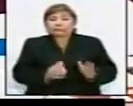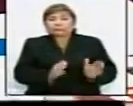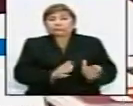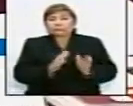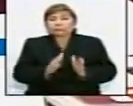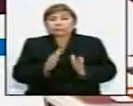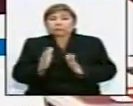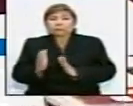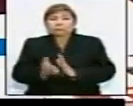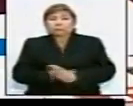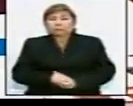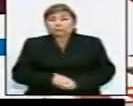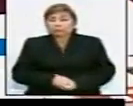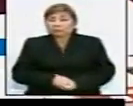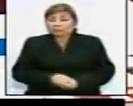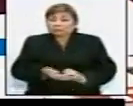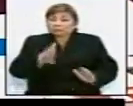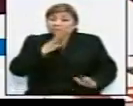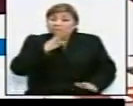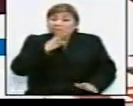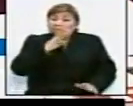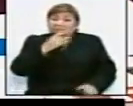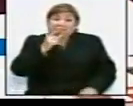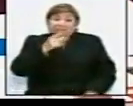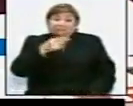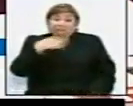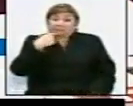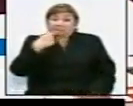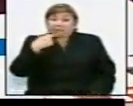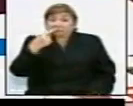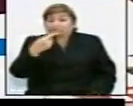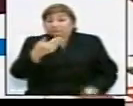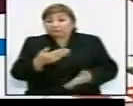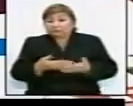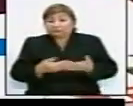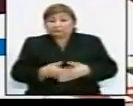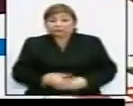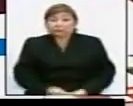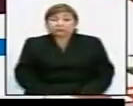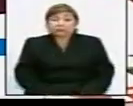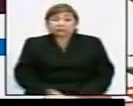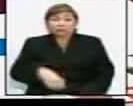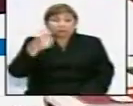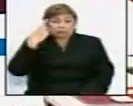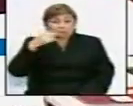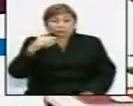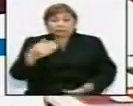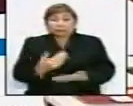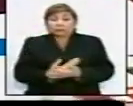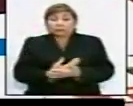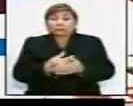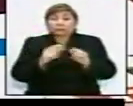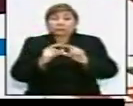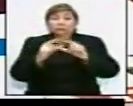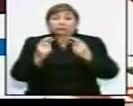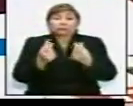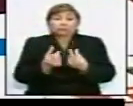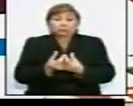procedimiento respectivo. No sé si nos podría informar cuál es el estado de la situación para los nuevos partidos que